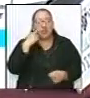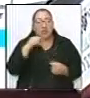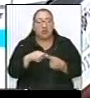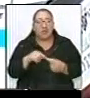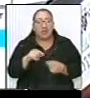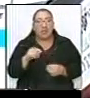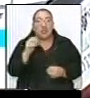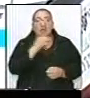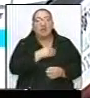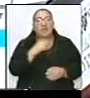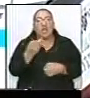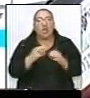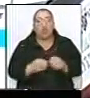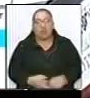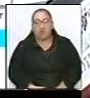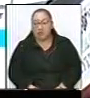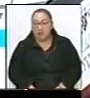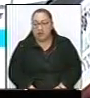él es el MEF.